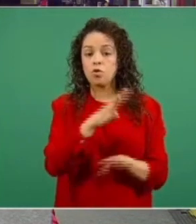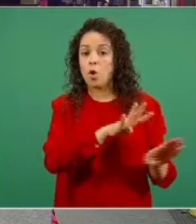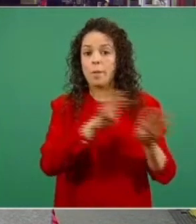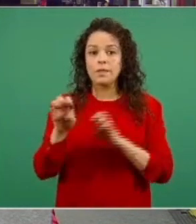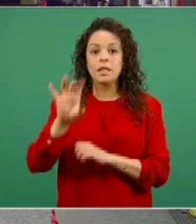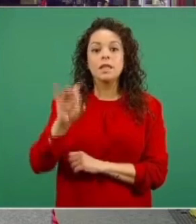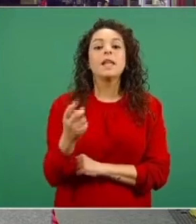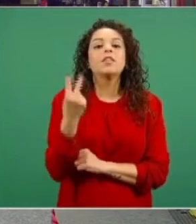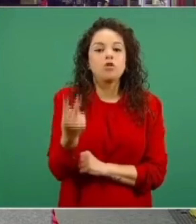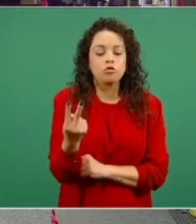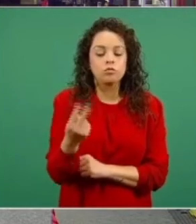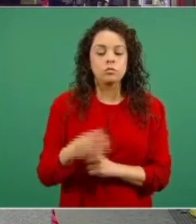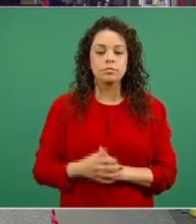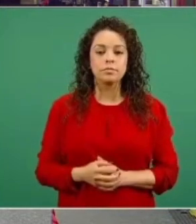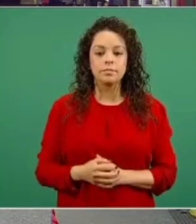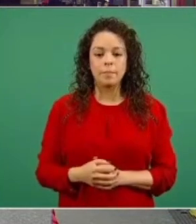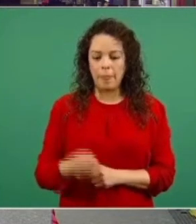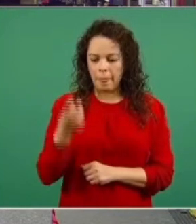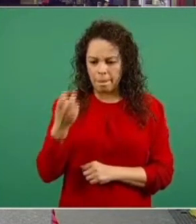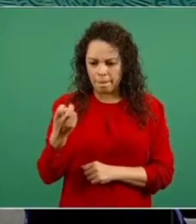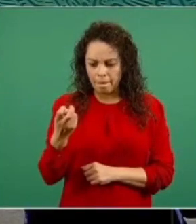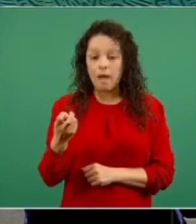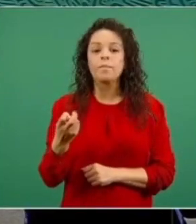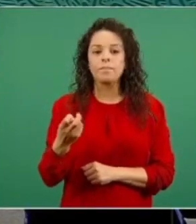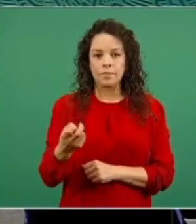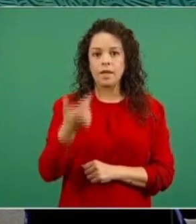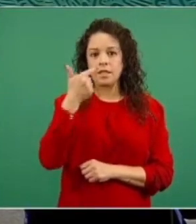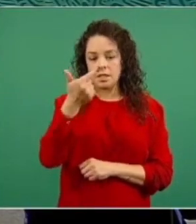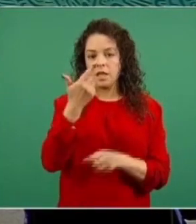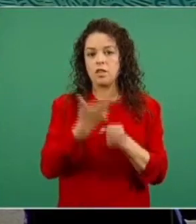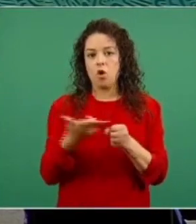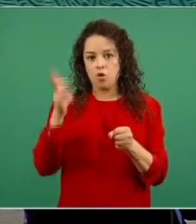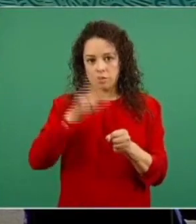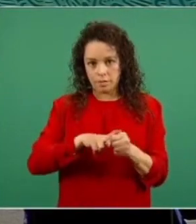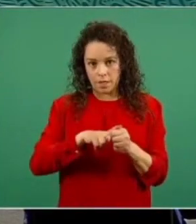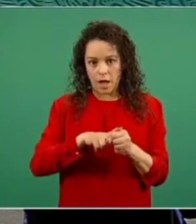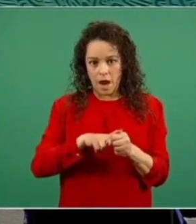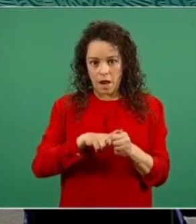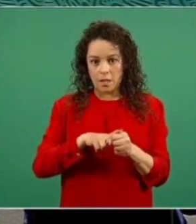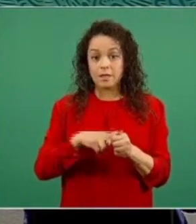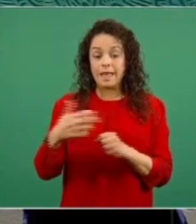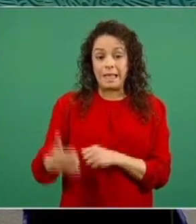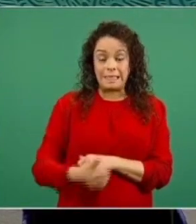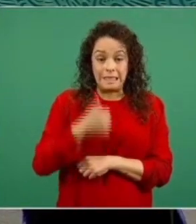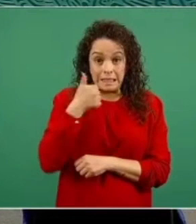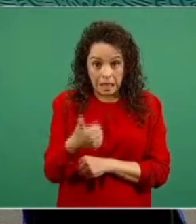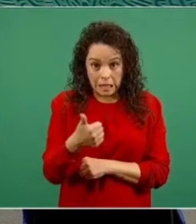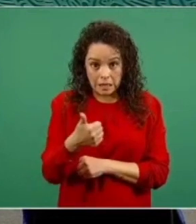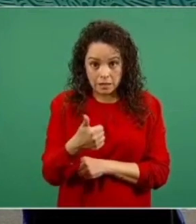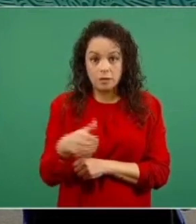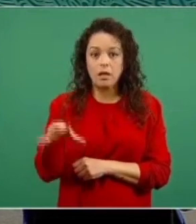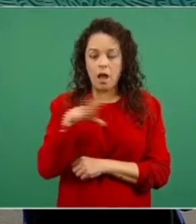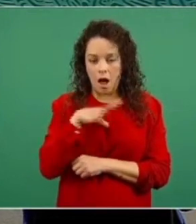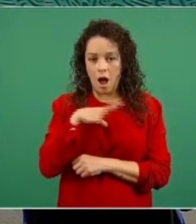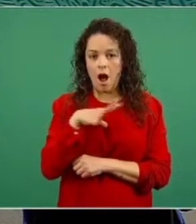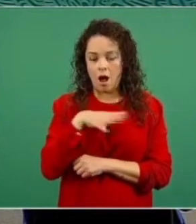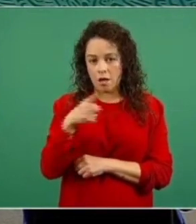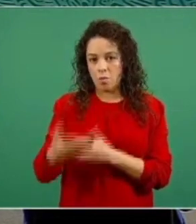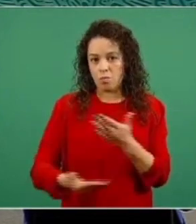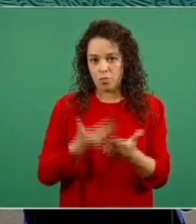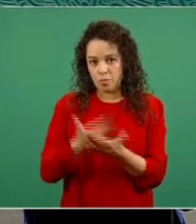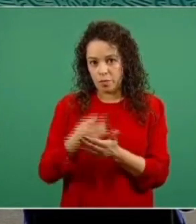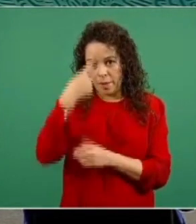932. En ese caso, en 7 hospitales que operan del Seguro Social, 6 tienen proyectos